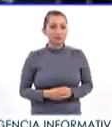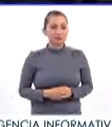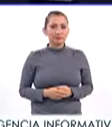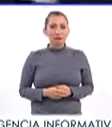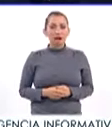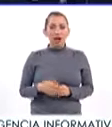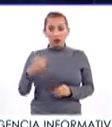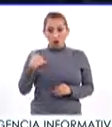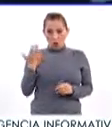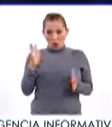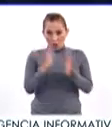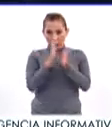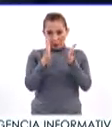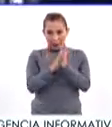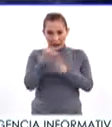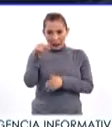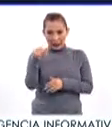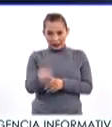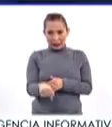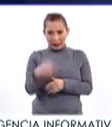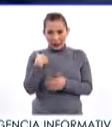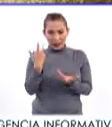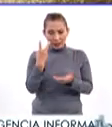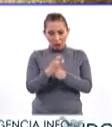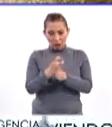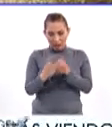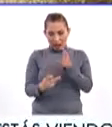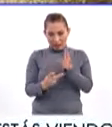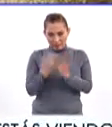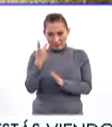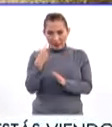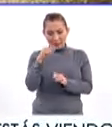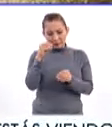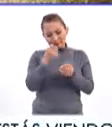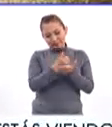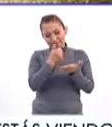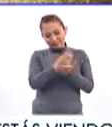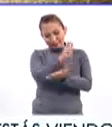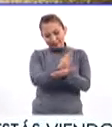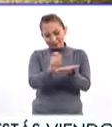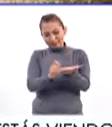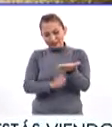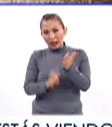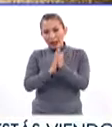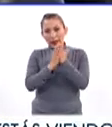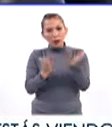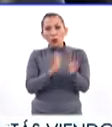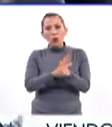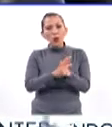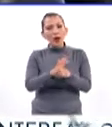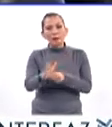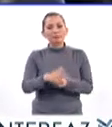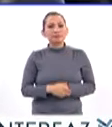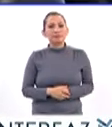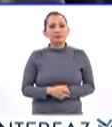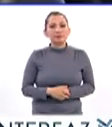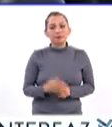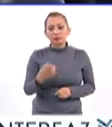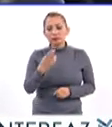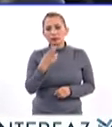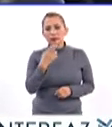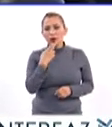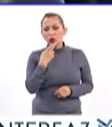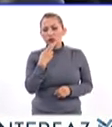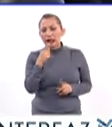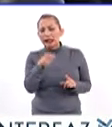La participación que tengo aquí en esta segunda edición del texto es sobre la